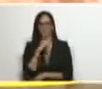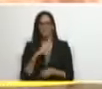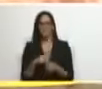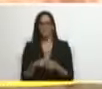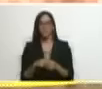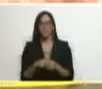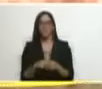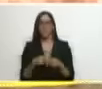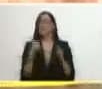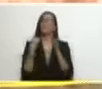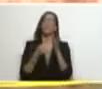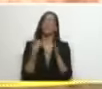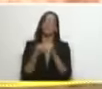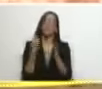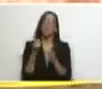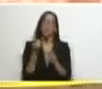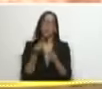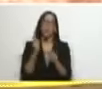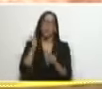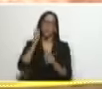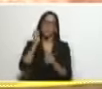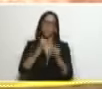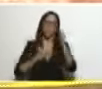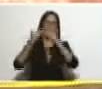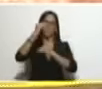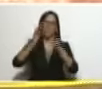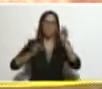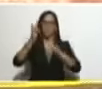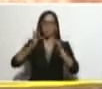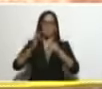En un organismo como la Corte Internacional,